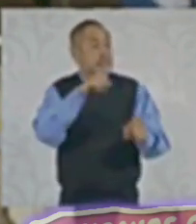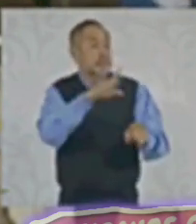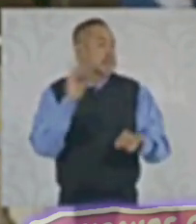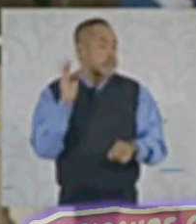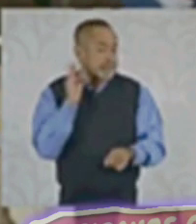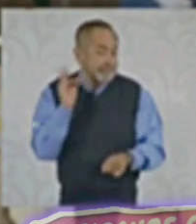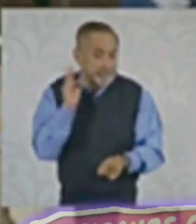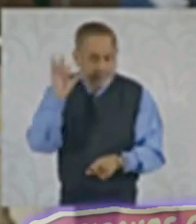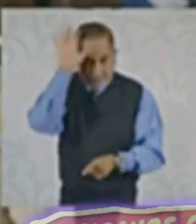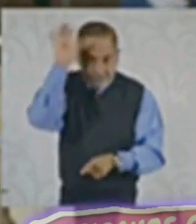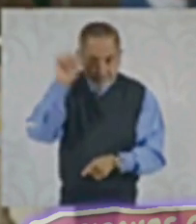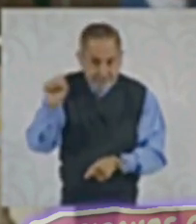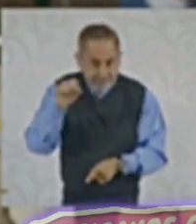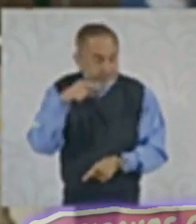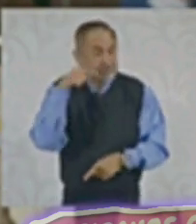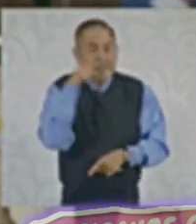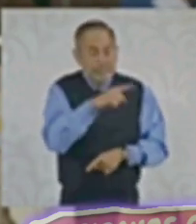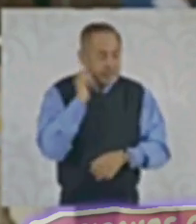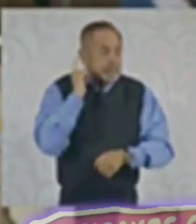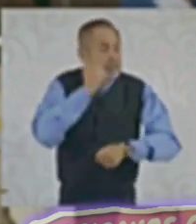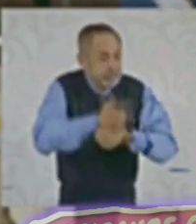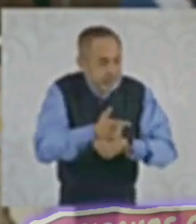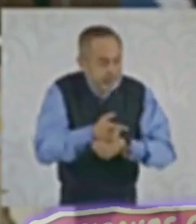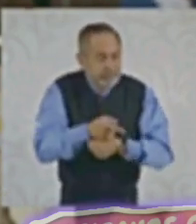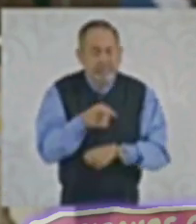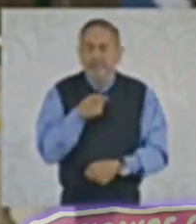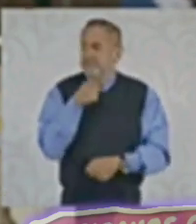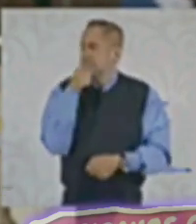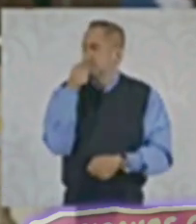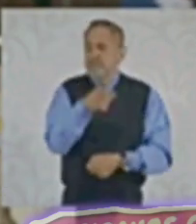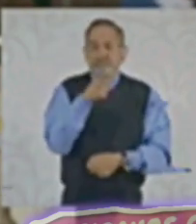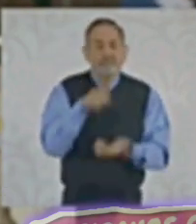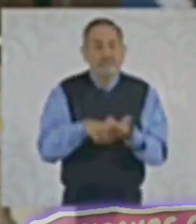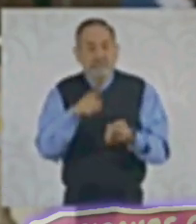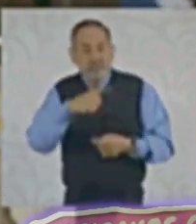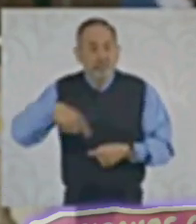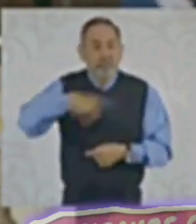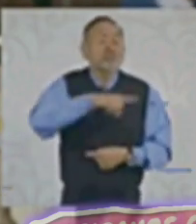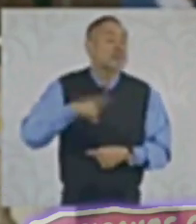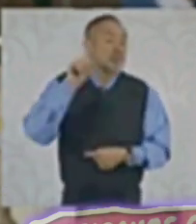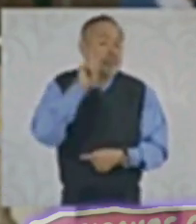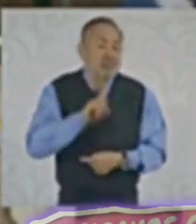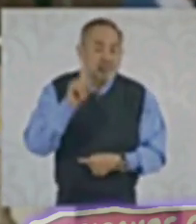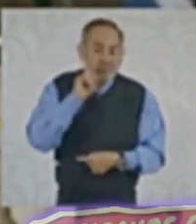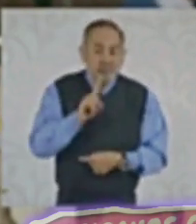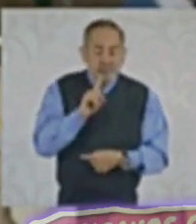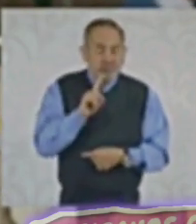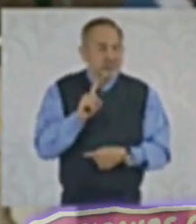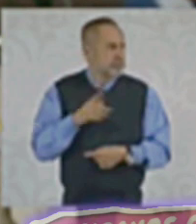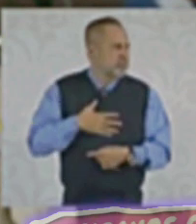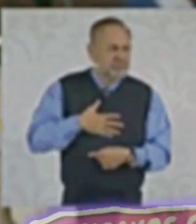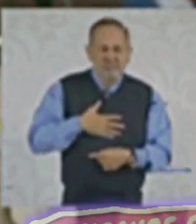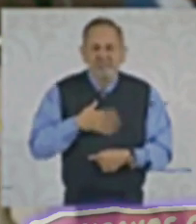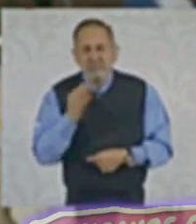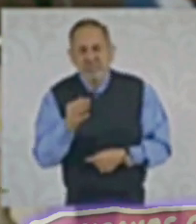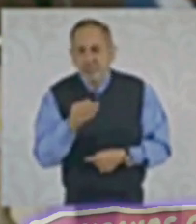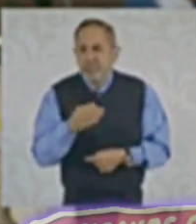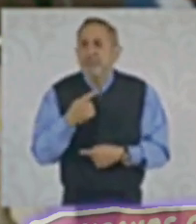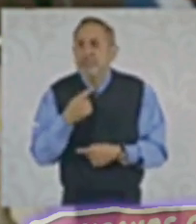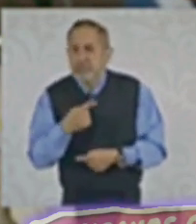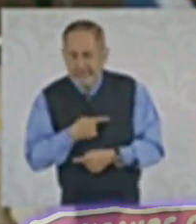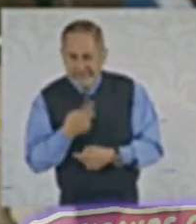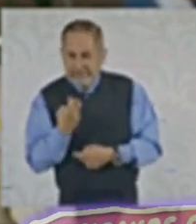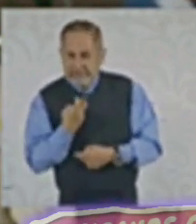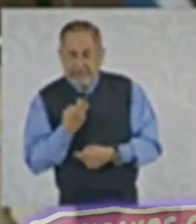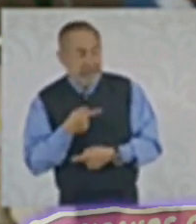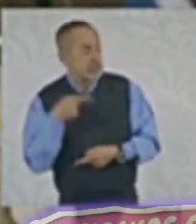Morelos, se ha detectado también que las mujeres se prestan a señalarlos por intento